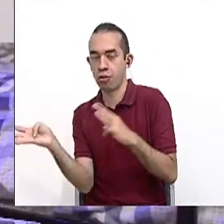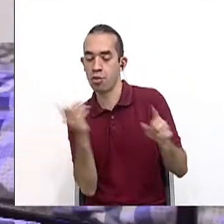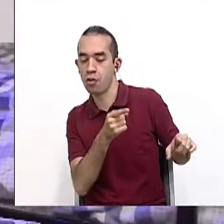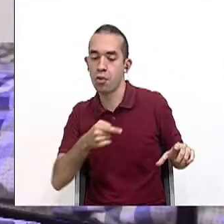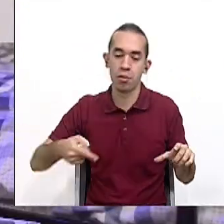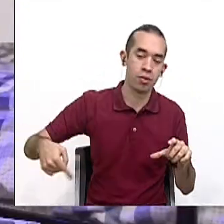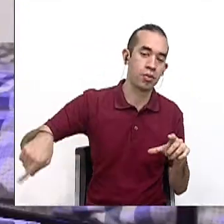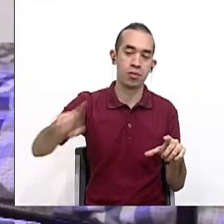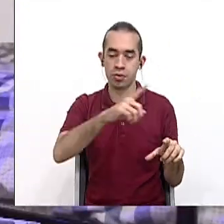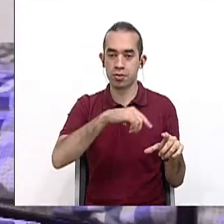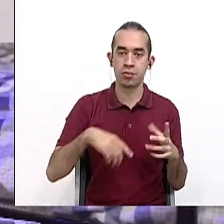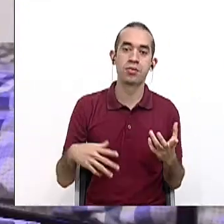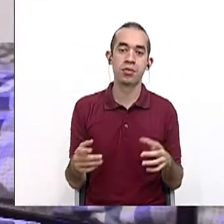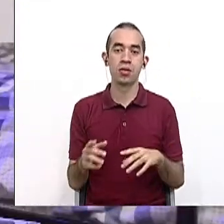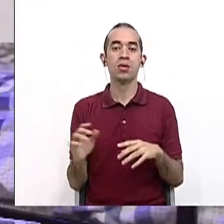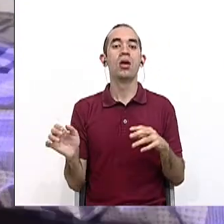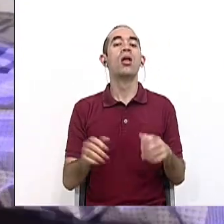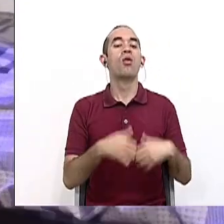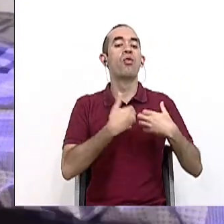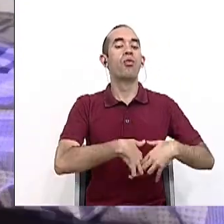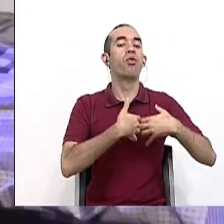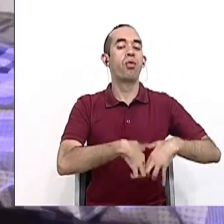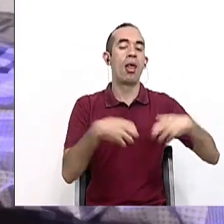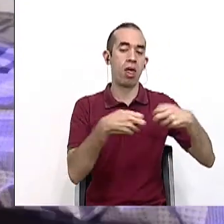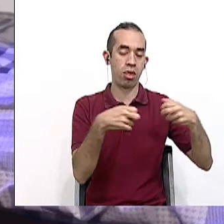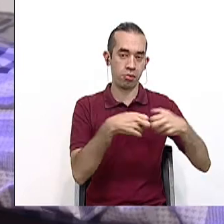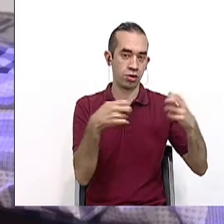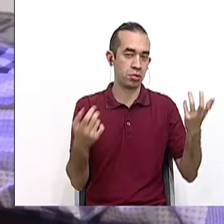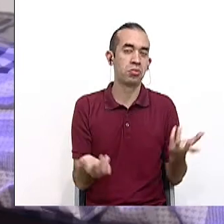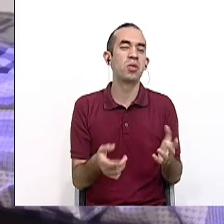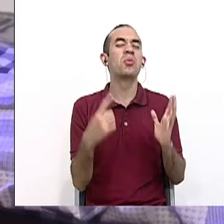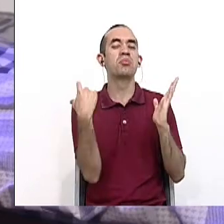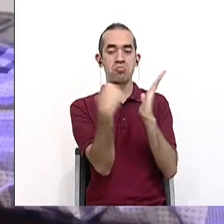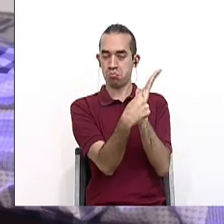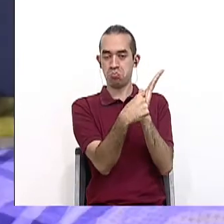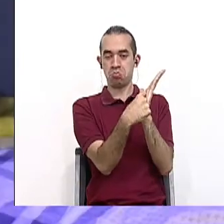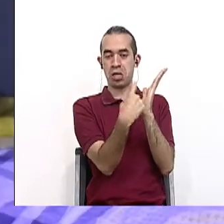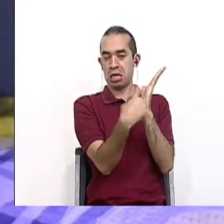de suministro de fuerza electromotriz, o llamada comúnmente como